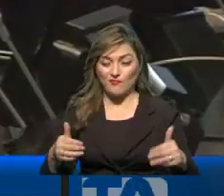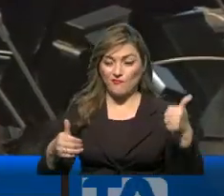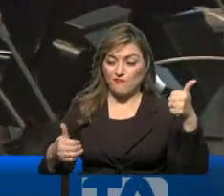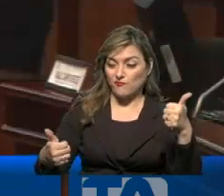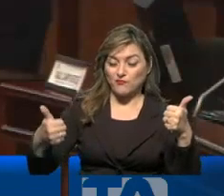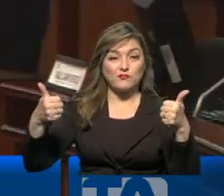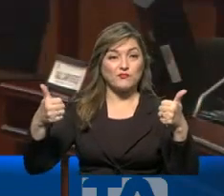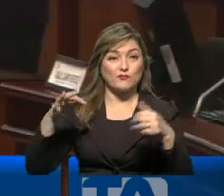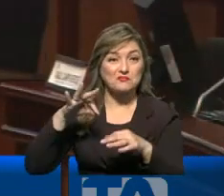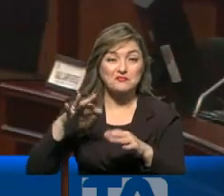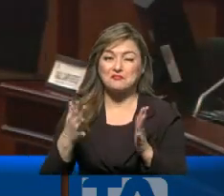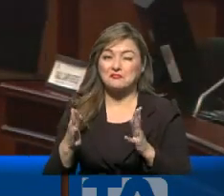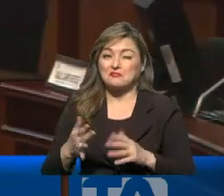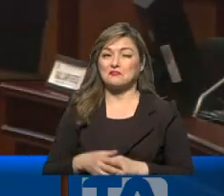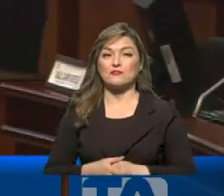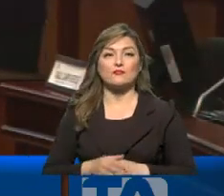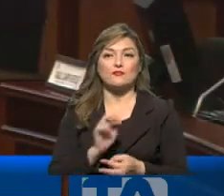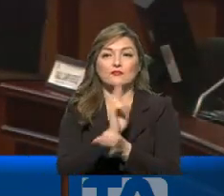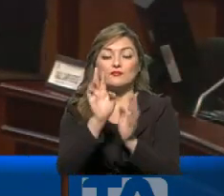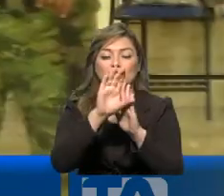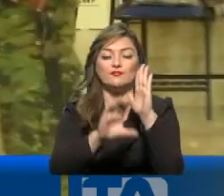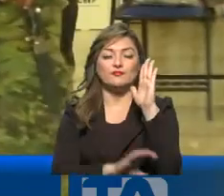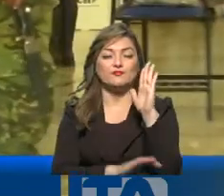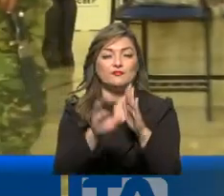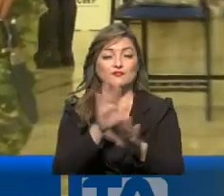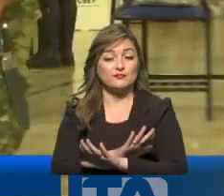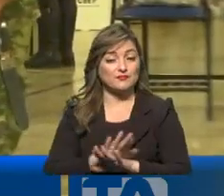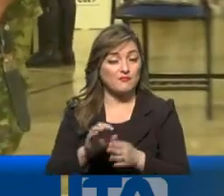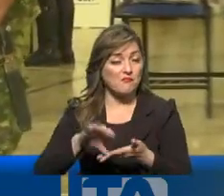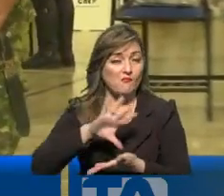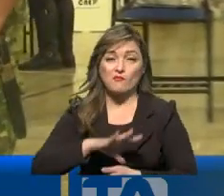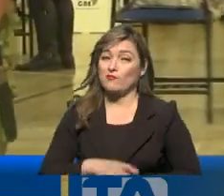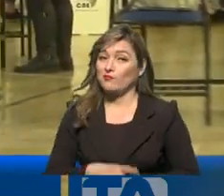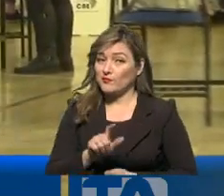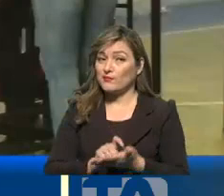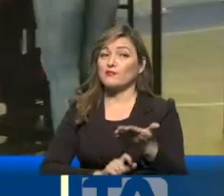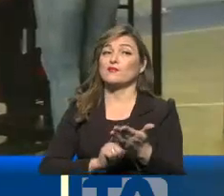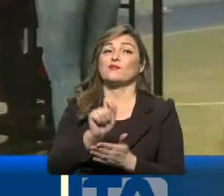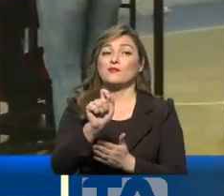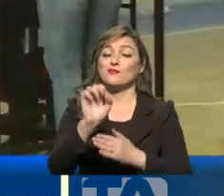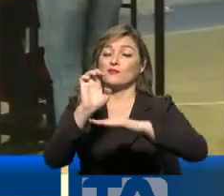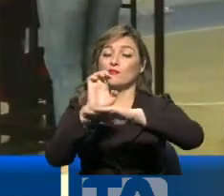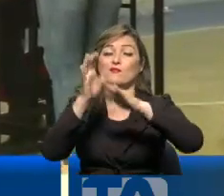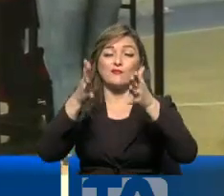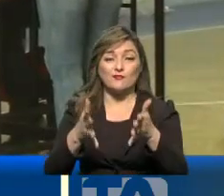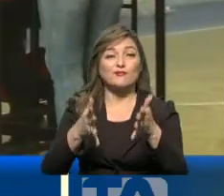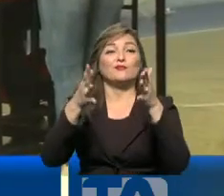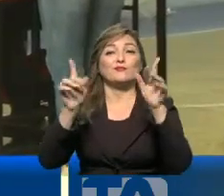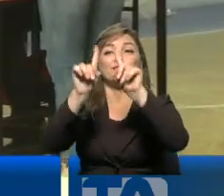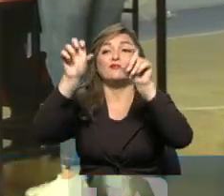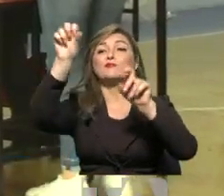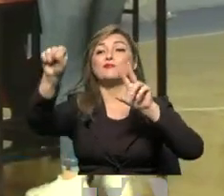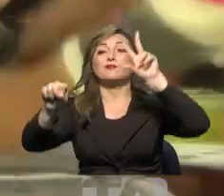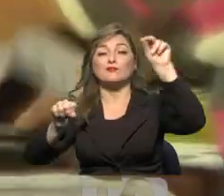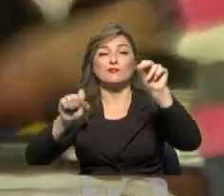a votación en el Pleno. Y es que la reforma parcial no terminaba en la Asamblea. Si se aprobaba, los ecuatorianos, a través de una